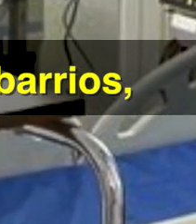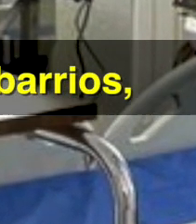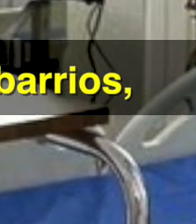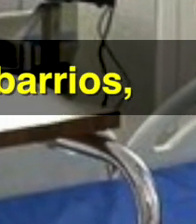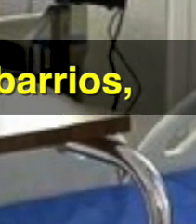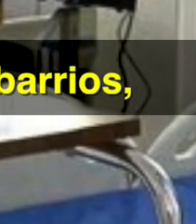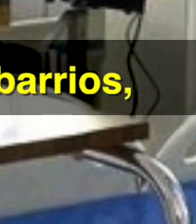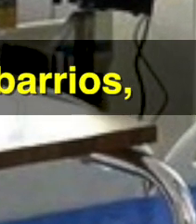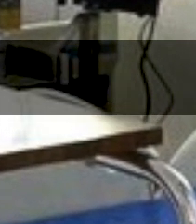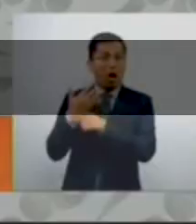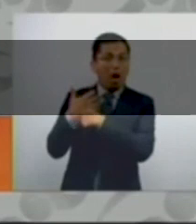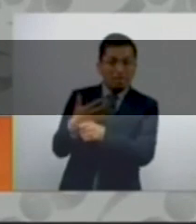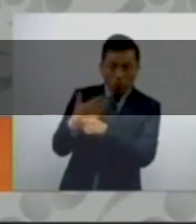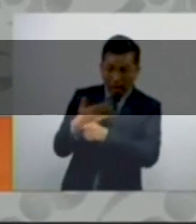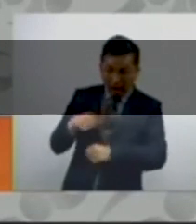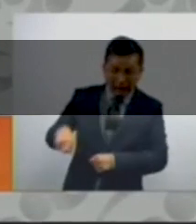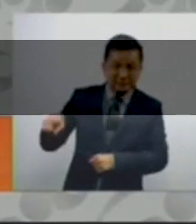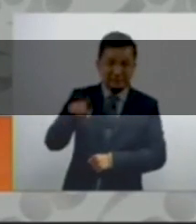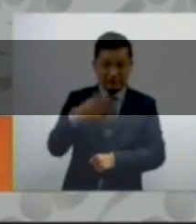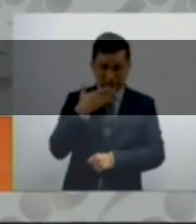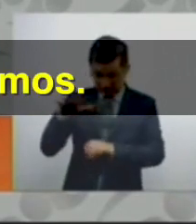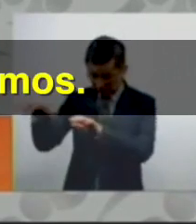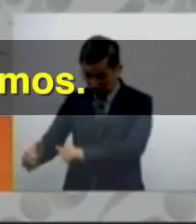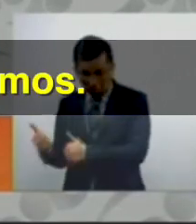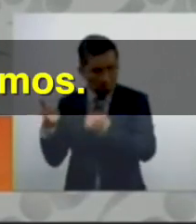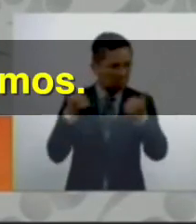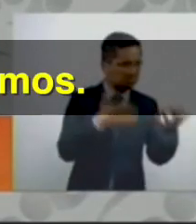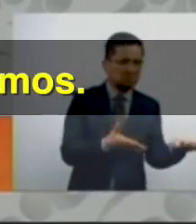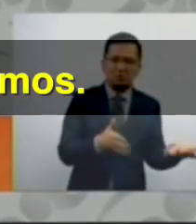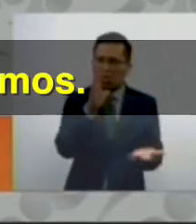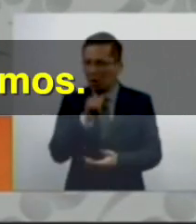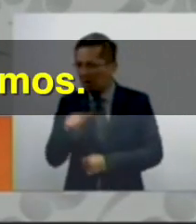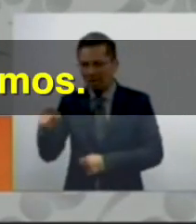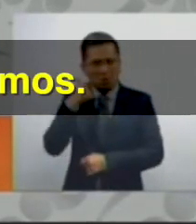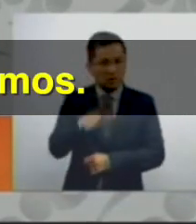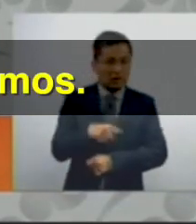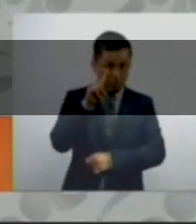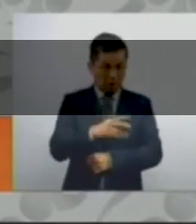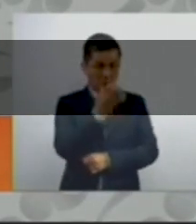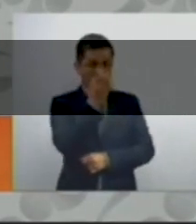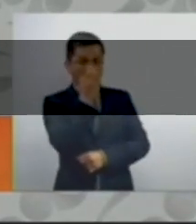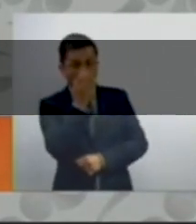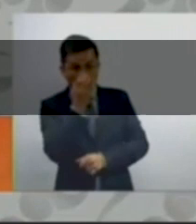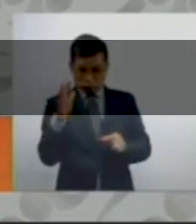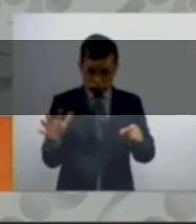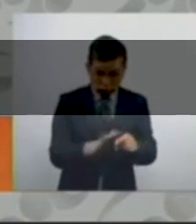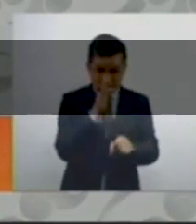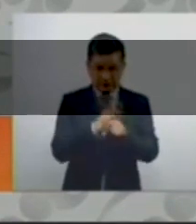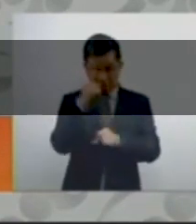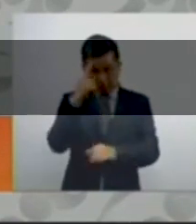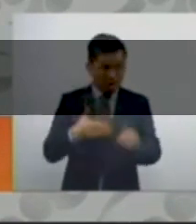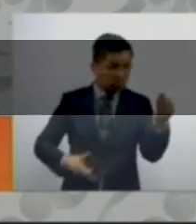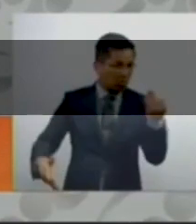colonias, de pueblos y de barrios. No alcanzan los respiradores ni los doctores para atender a todos los enfermos. Todo esto